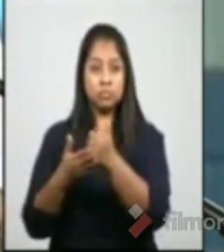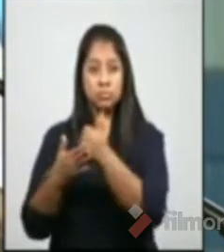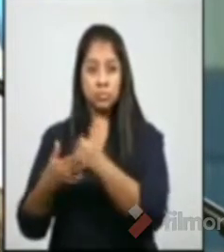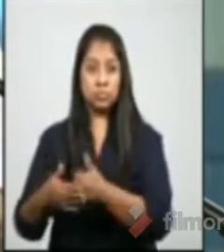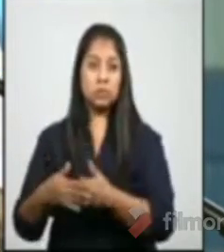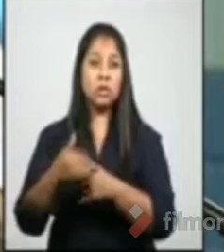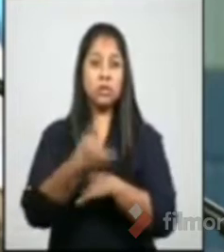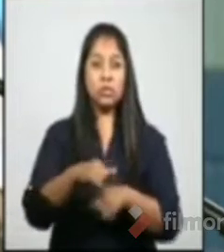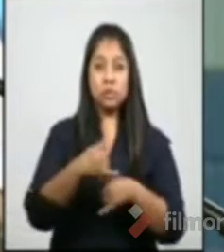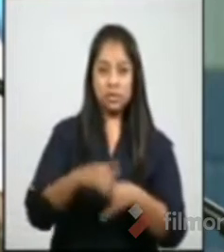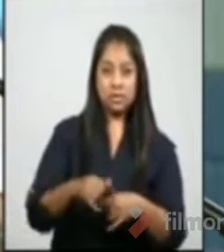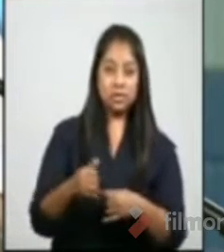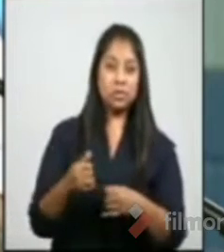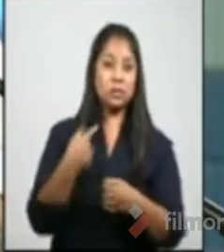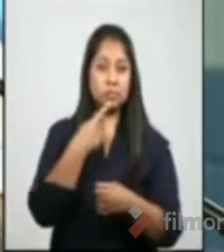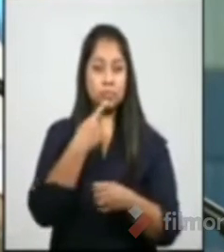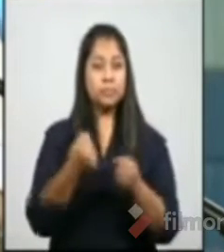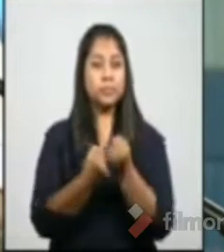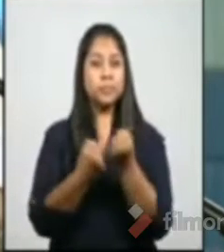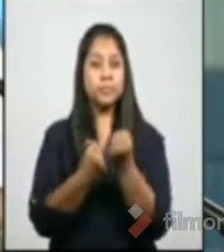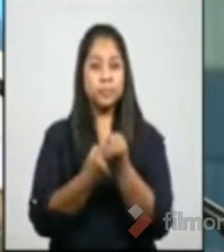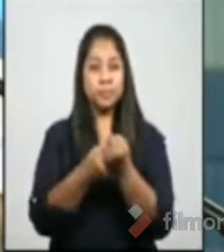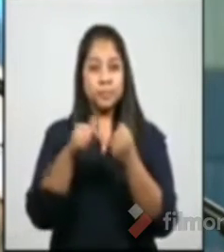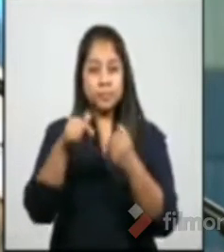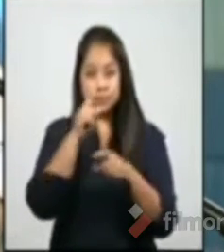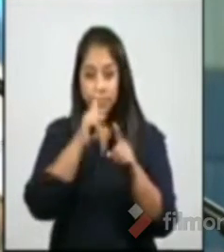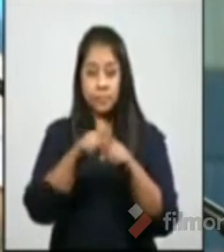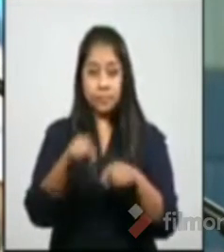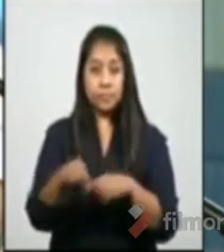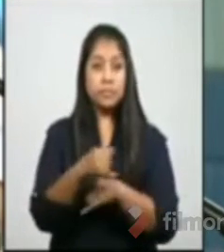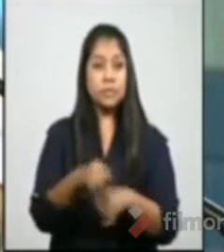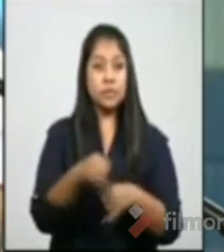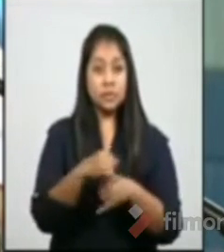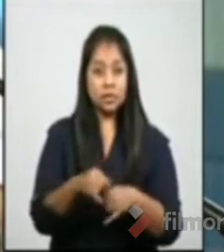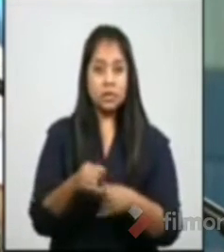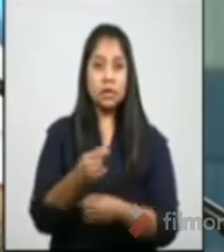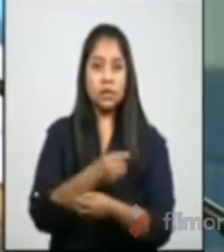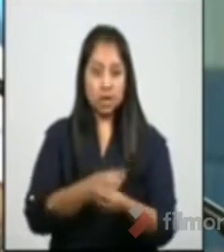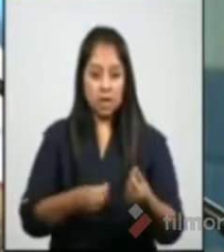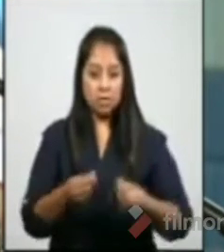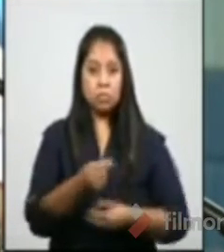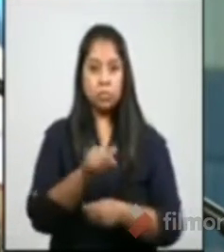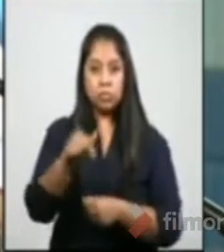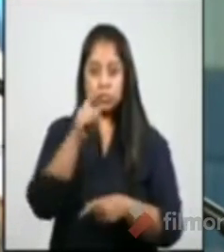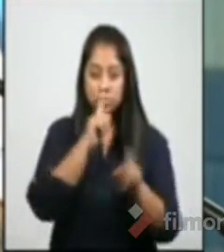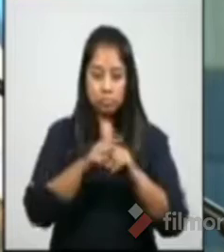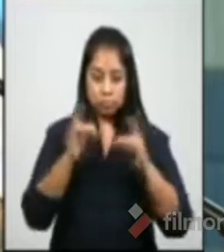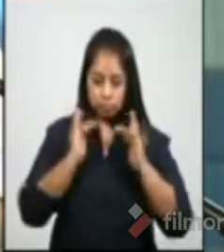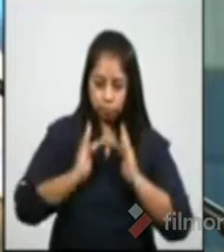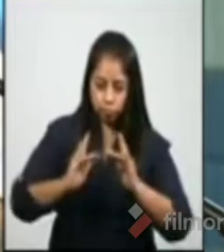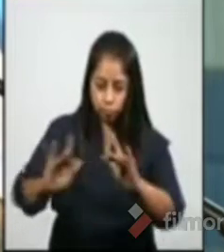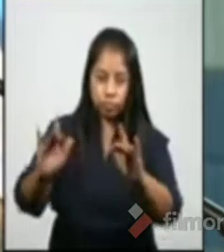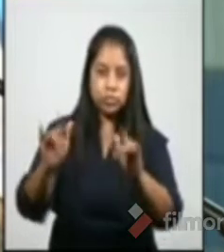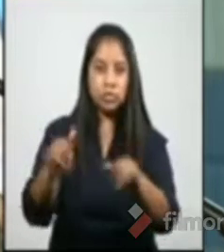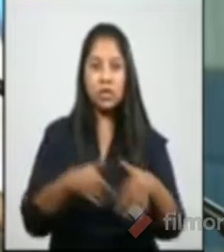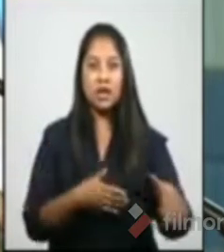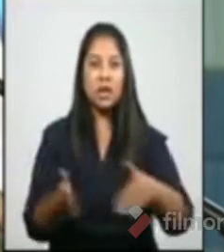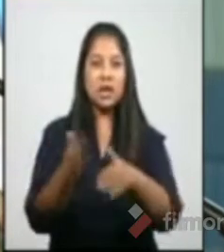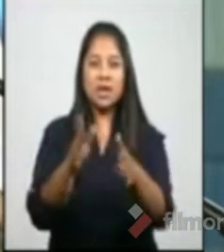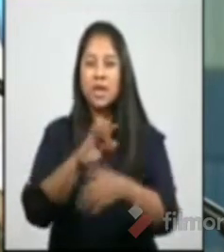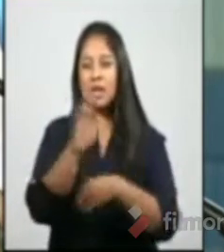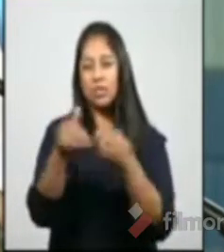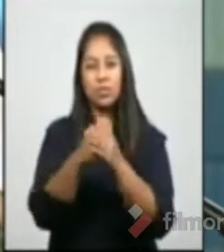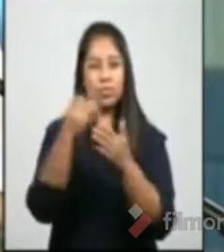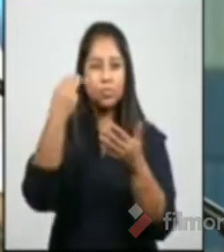ingenieros que estuvieron al frente, los ingenieros que estuvieron en la producción del concreto asfáltico, en todos los materiales